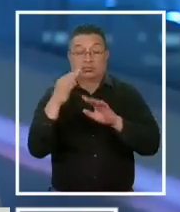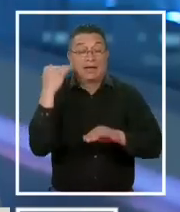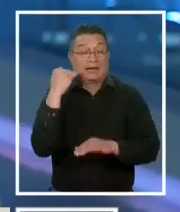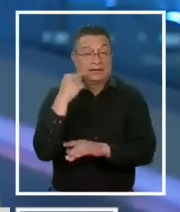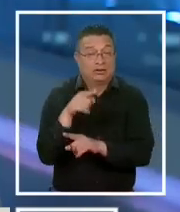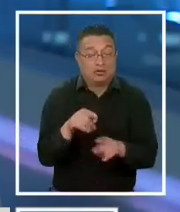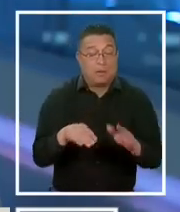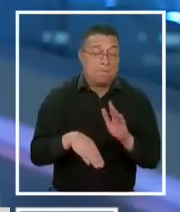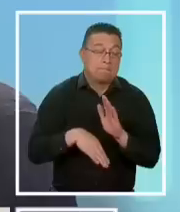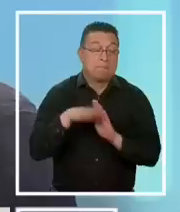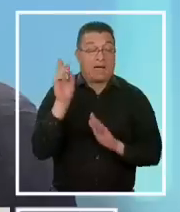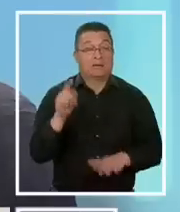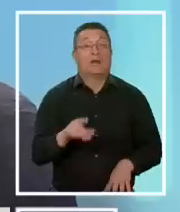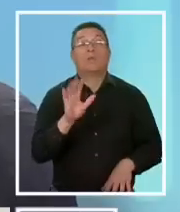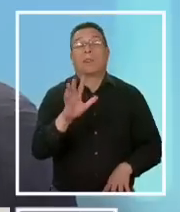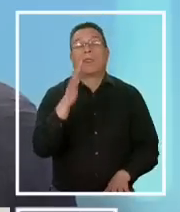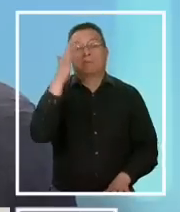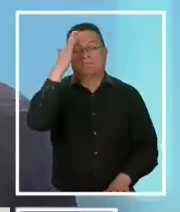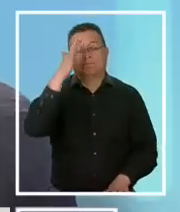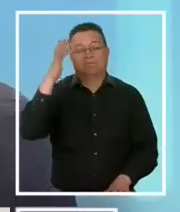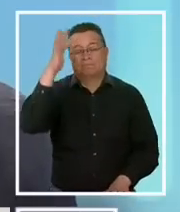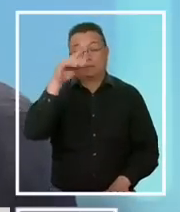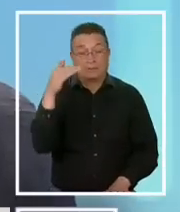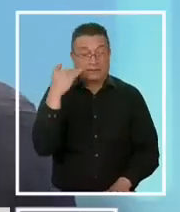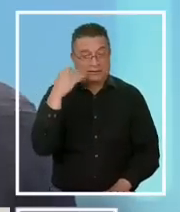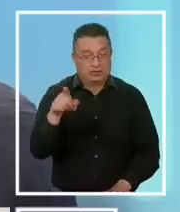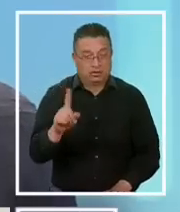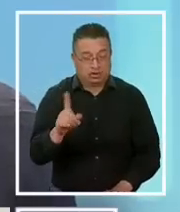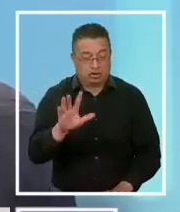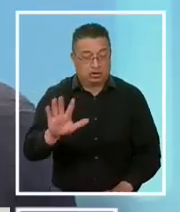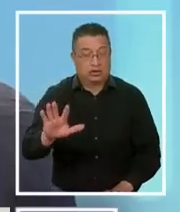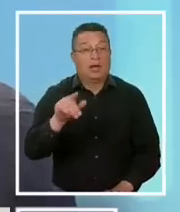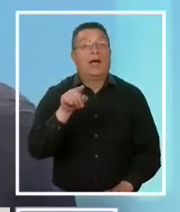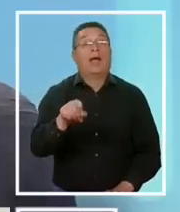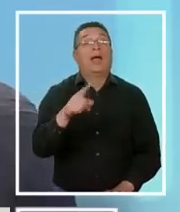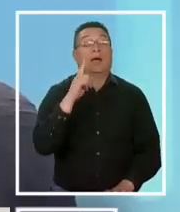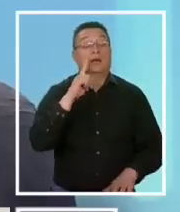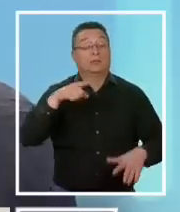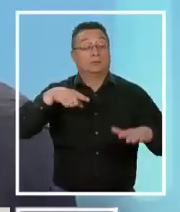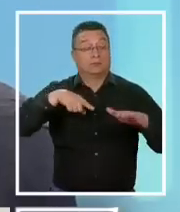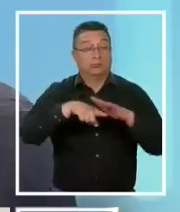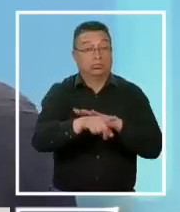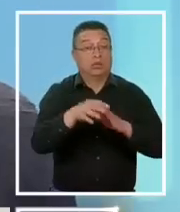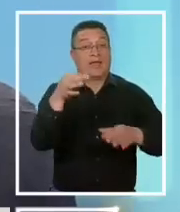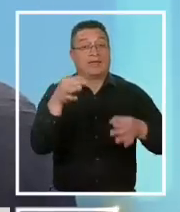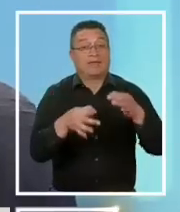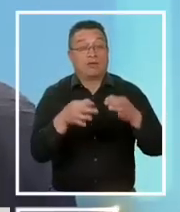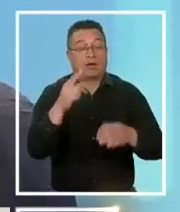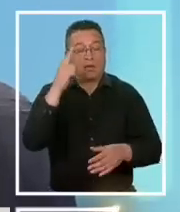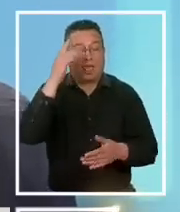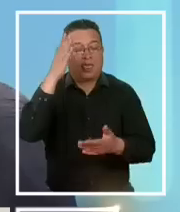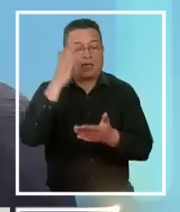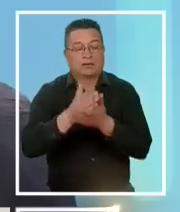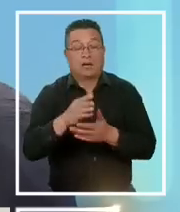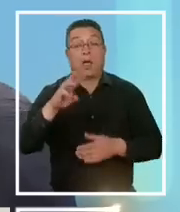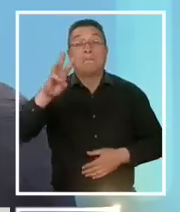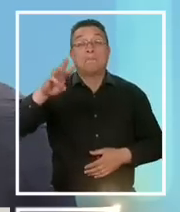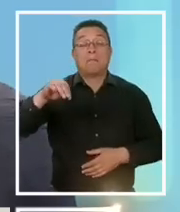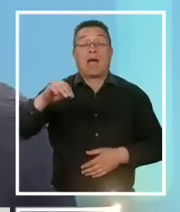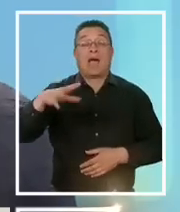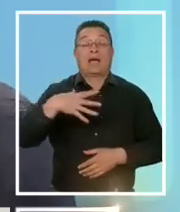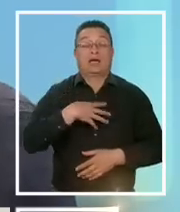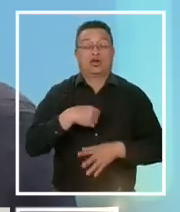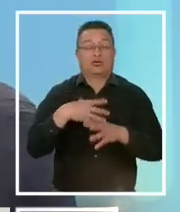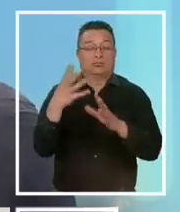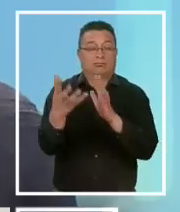vamos a poner un caso hipotético ya no de estos niños interviene la intervenir los tribunales y deciden separar a la madre de los